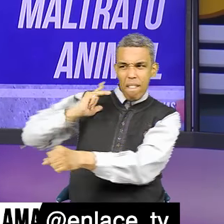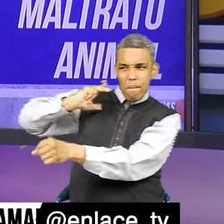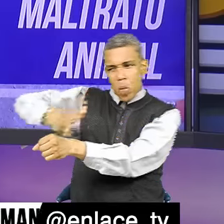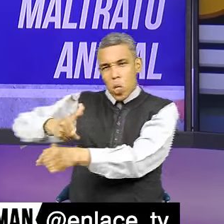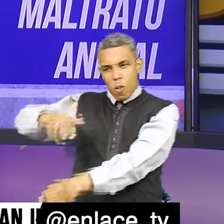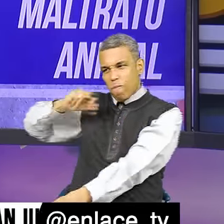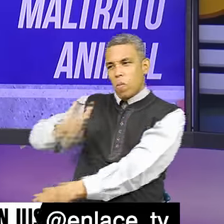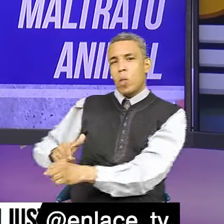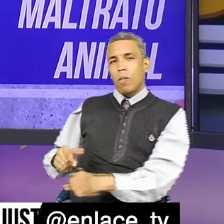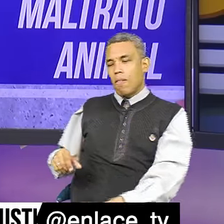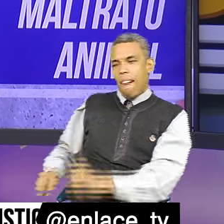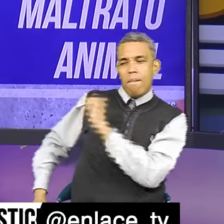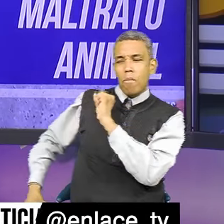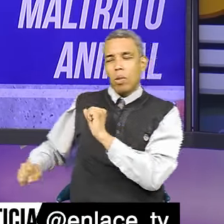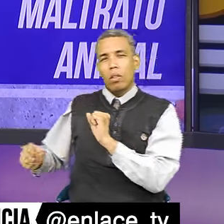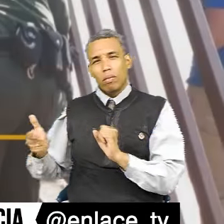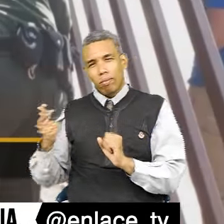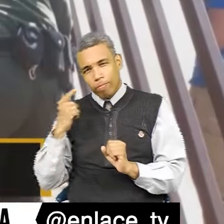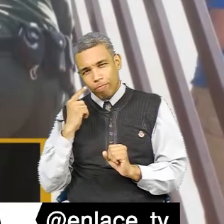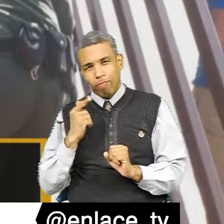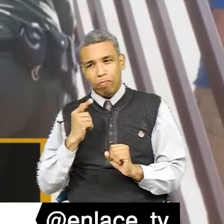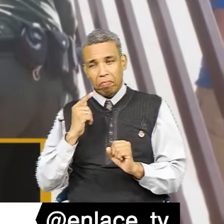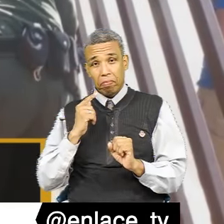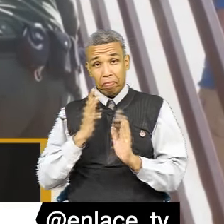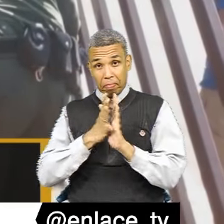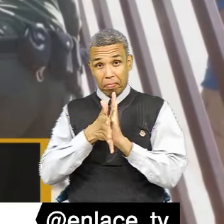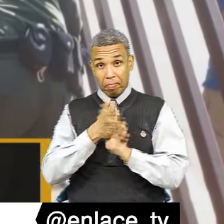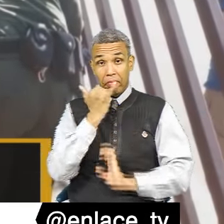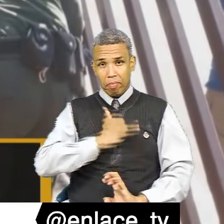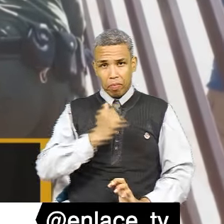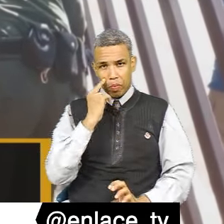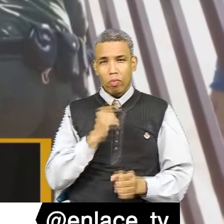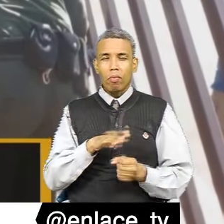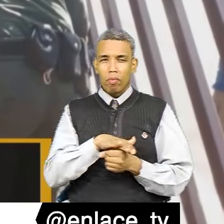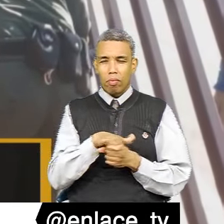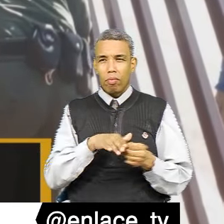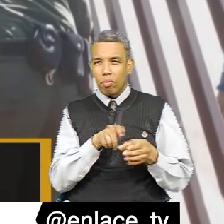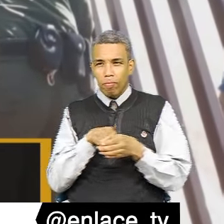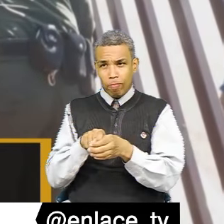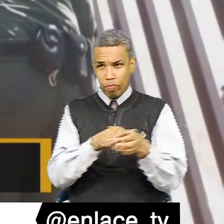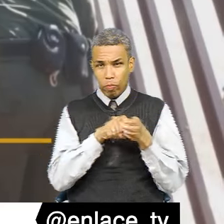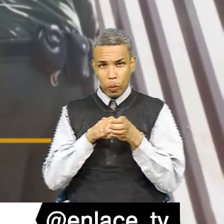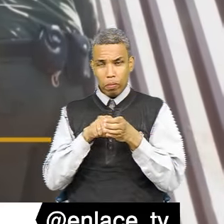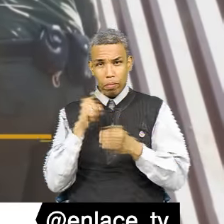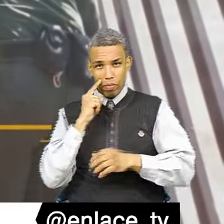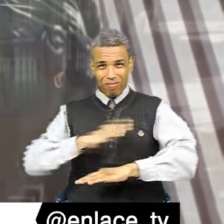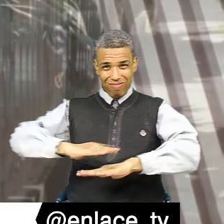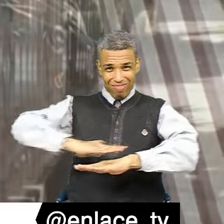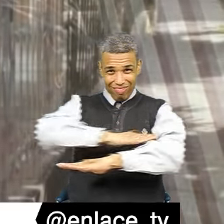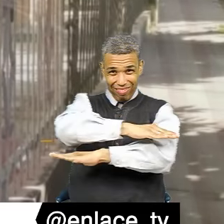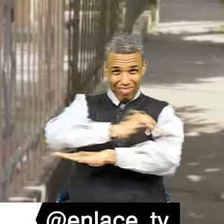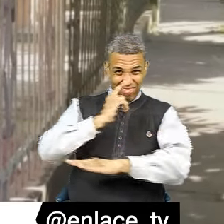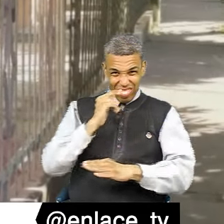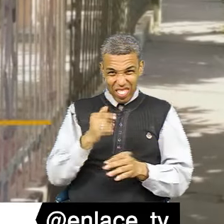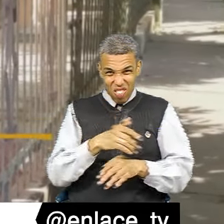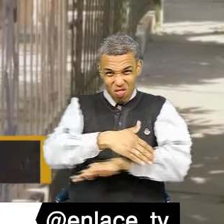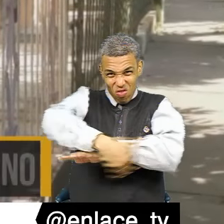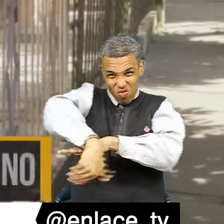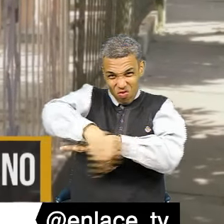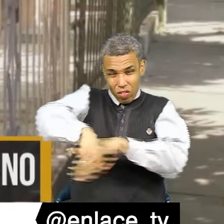recibiera atención médica. El hecho se presentó en el barrio Las Granjas, en la diagonal 60, donde al parecer la propietaria del canino lo